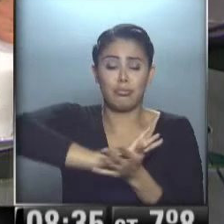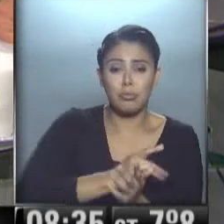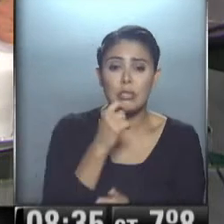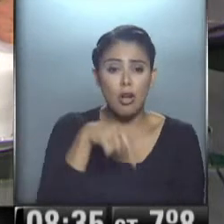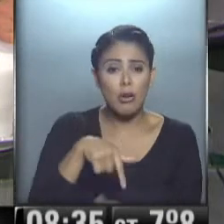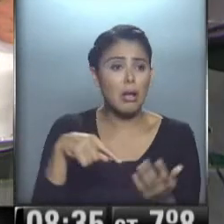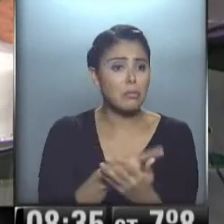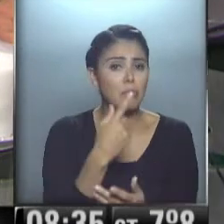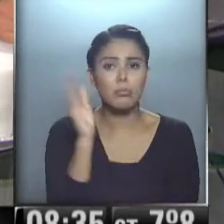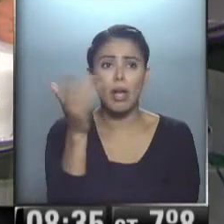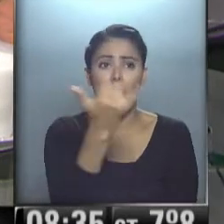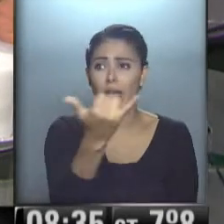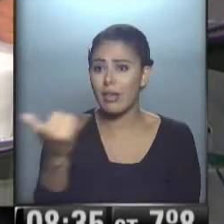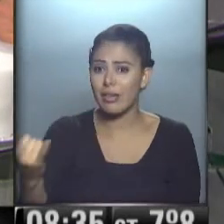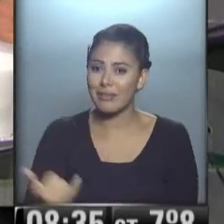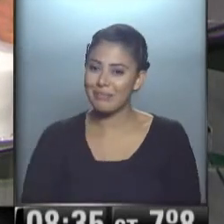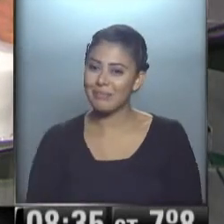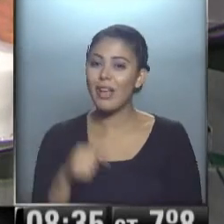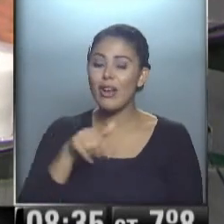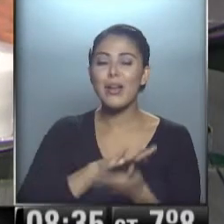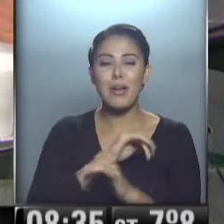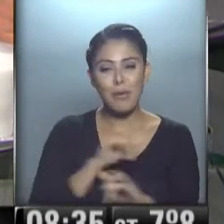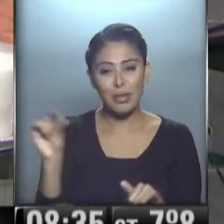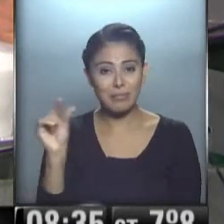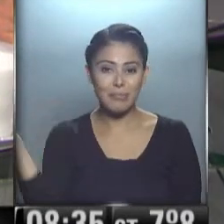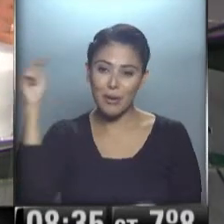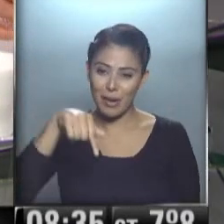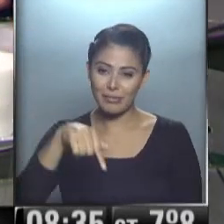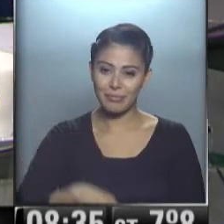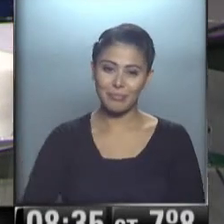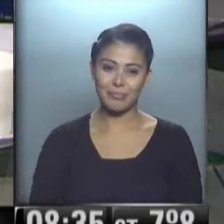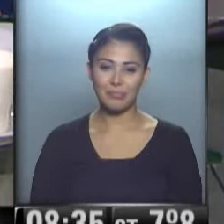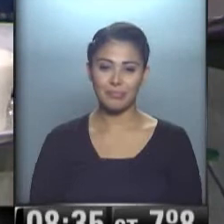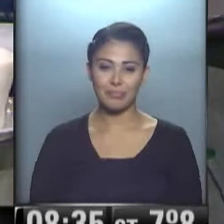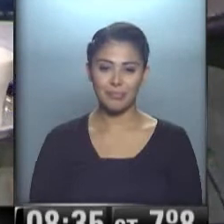la ciudad del conurbano hay nafta en todos lados vamos a una nueva pausa y ya regresamos